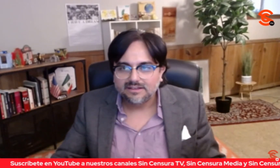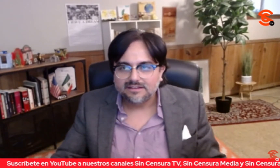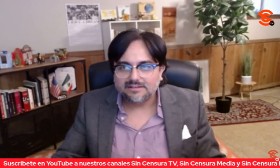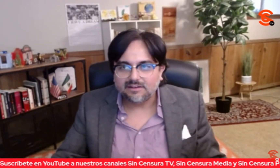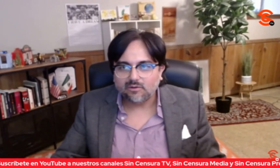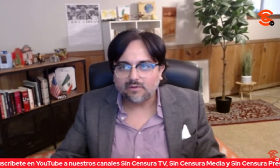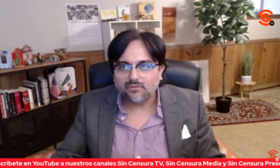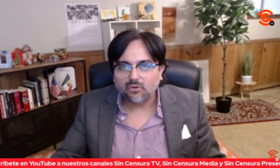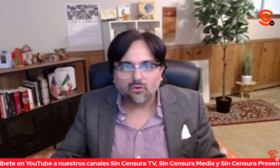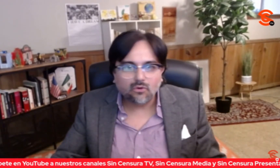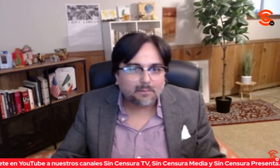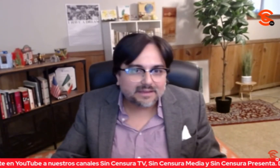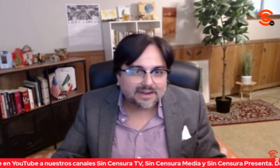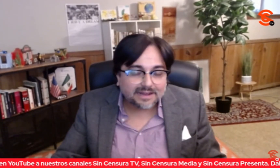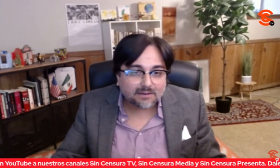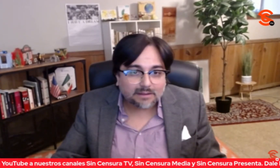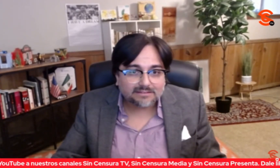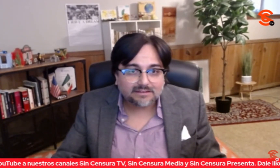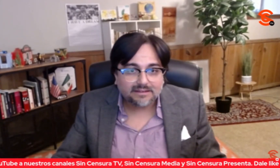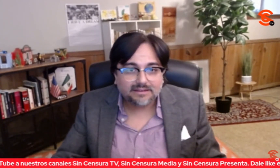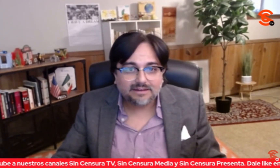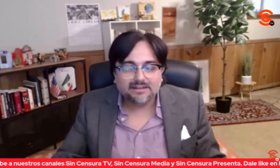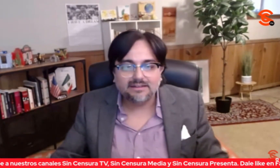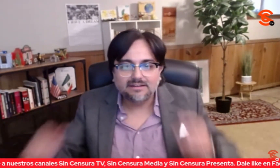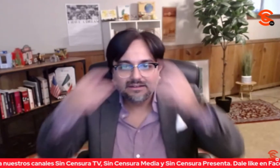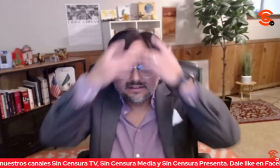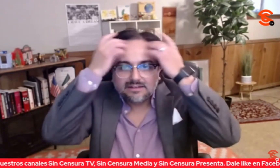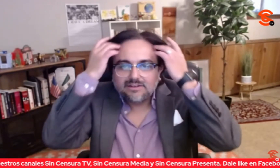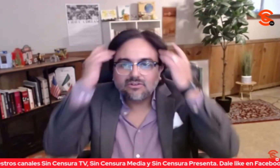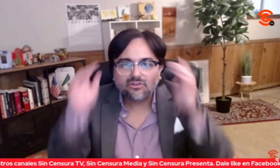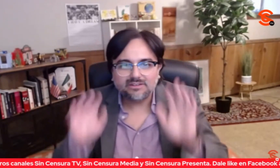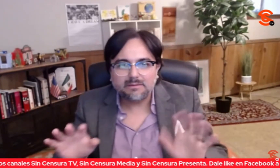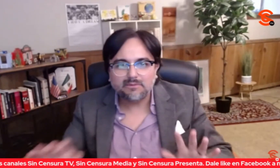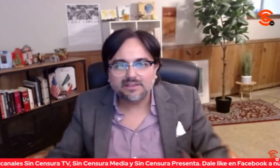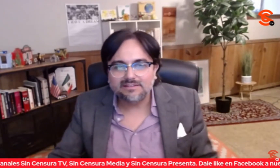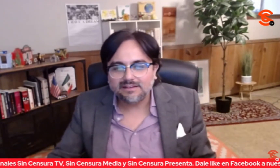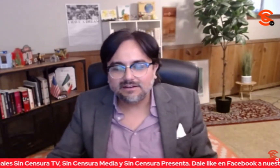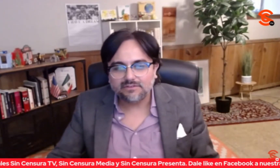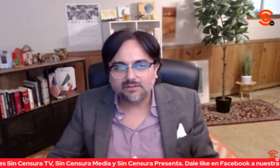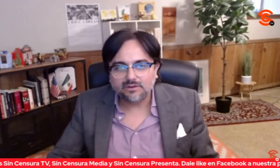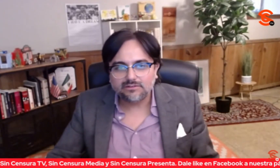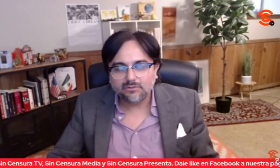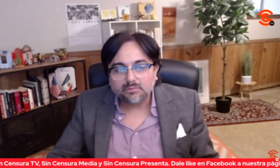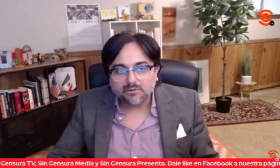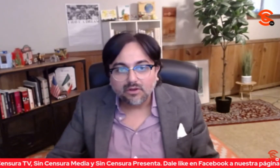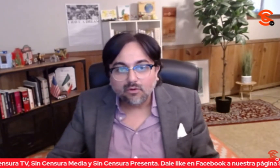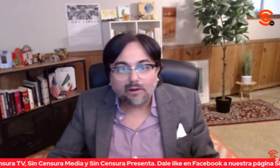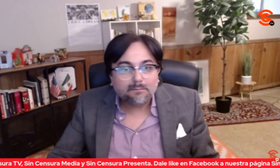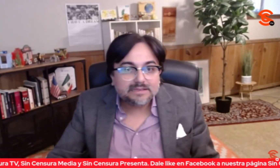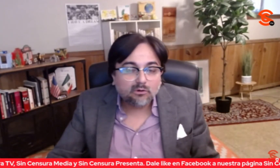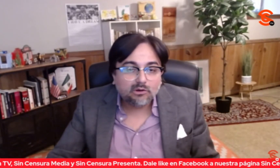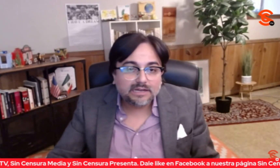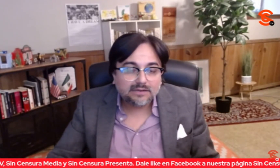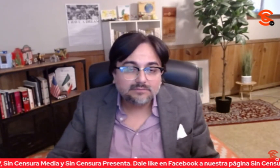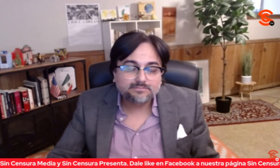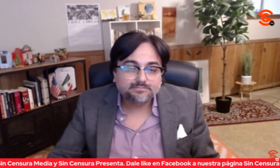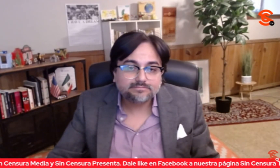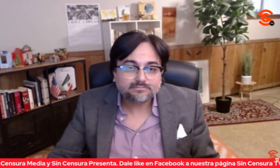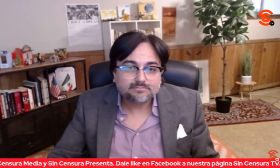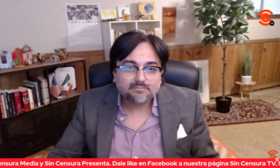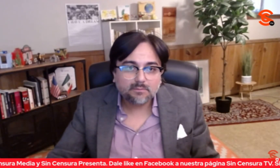Que sé que no aguantó, o a Miguel Ángel Mancera, no sabemos a quién se ha referido en esto, pero, o al mismo